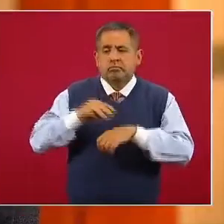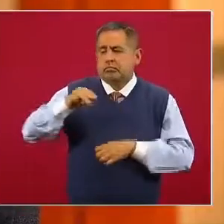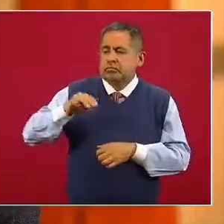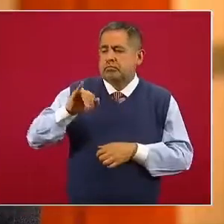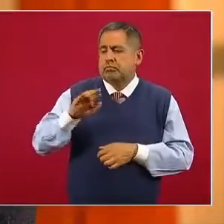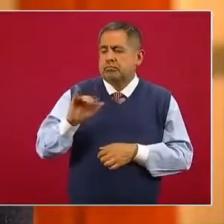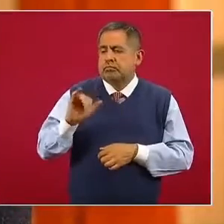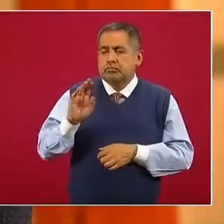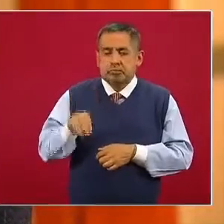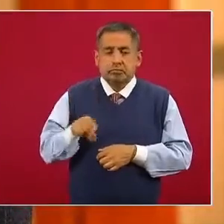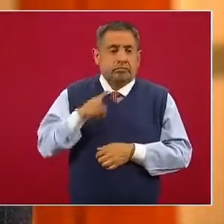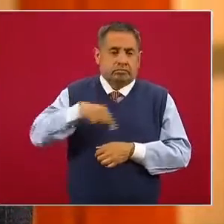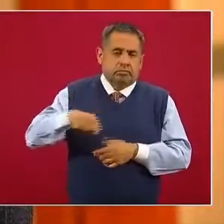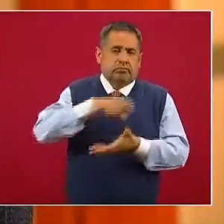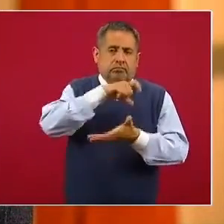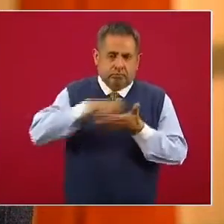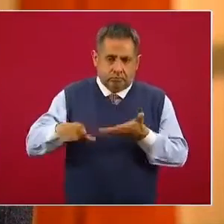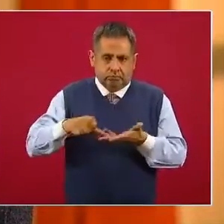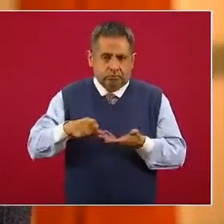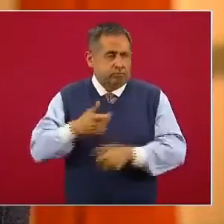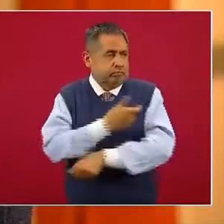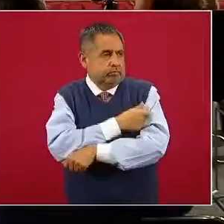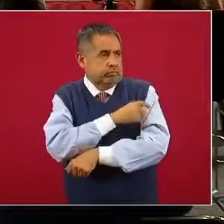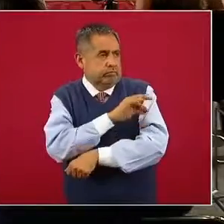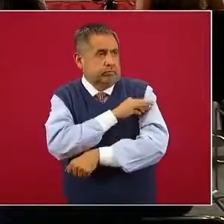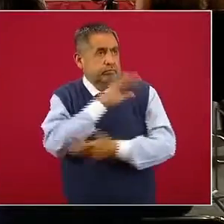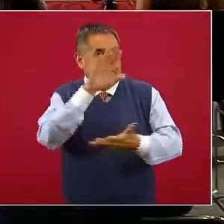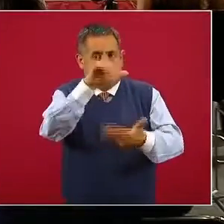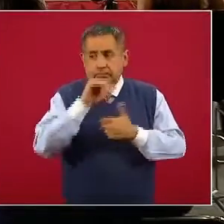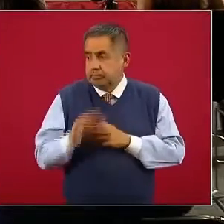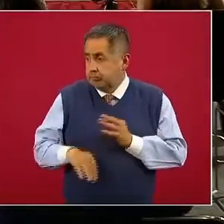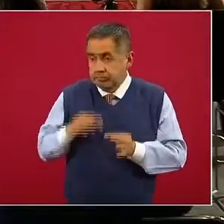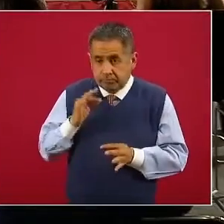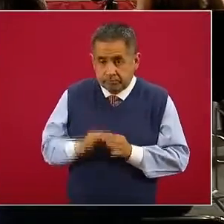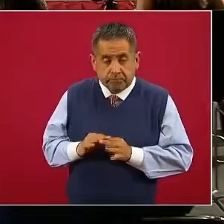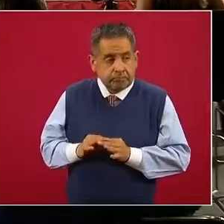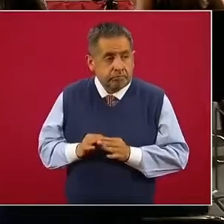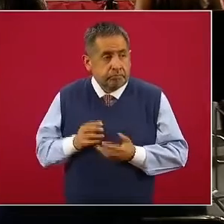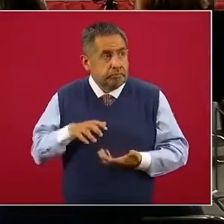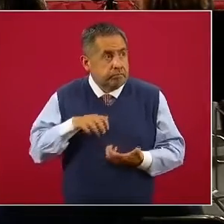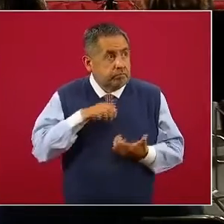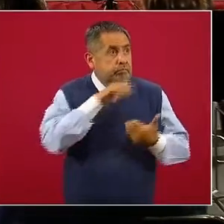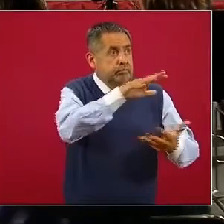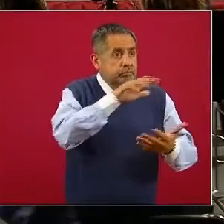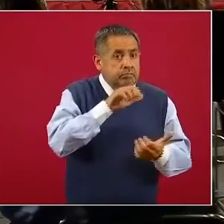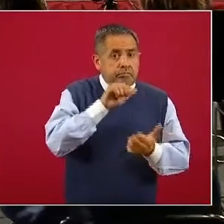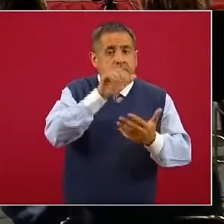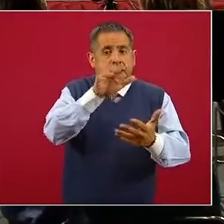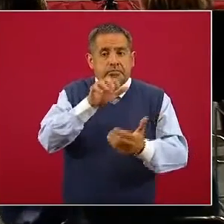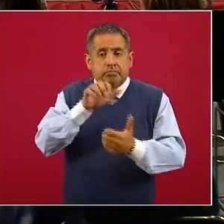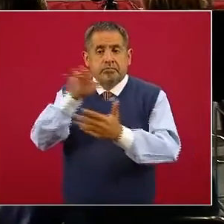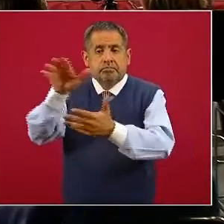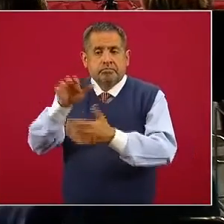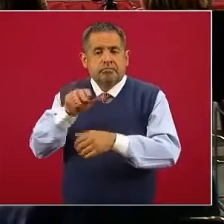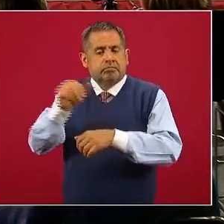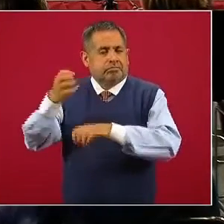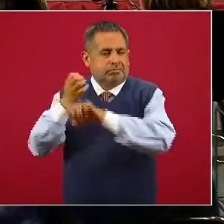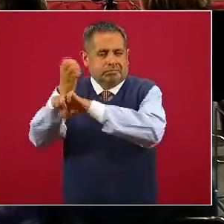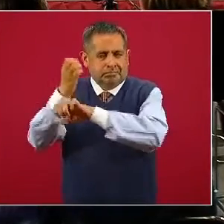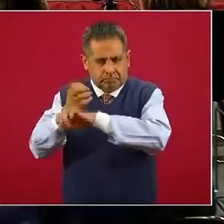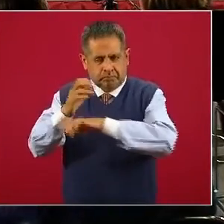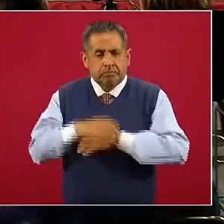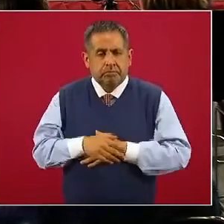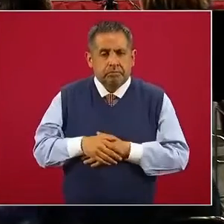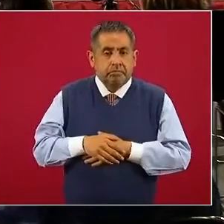de comprar las vacunas y tenerlas listas para las entidades federativas. Los gobiernos de las